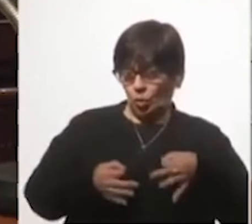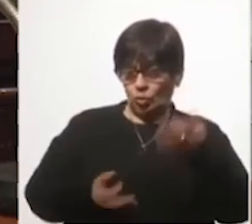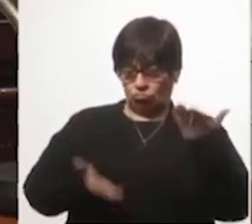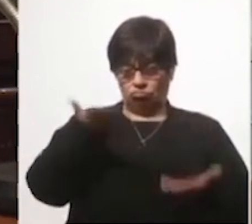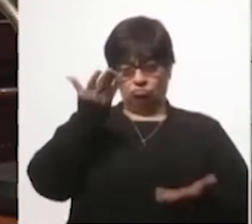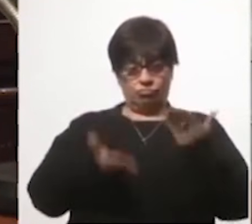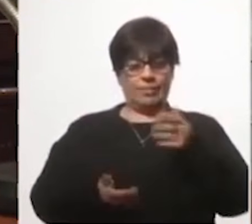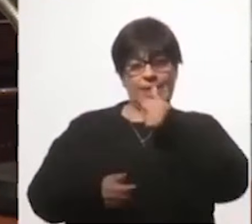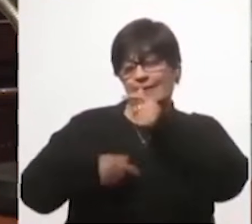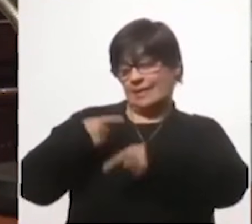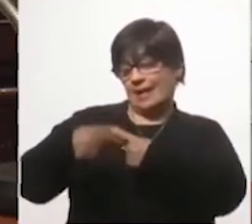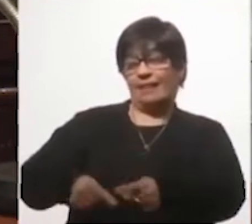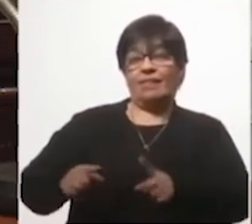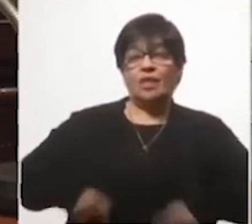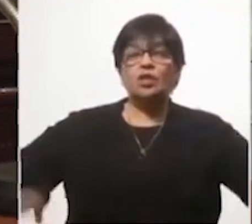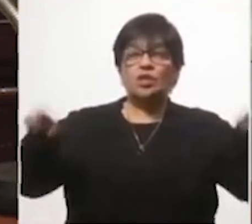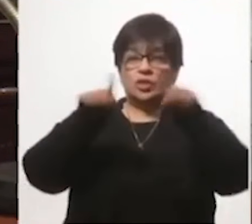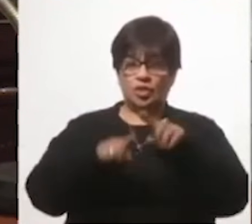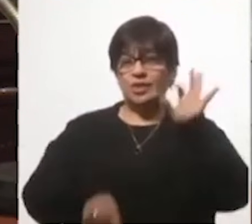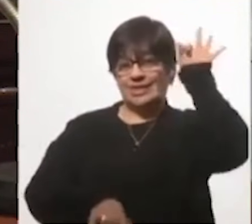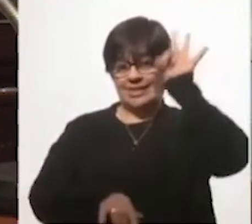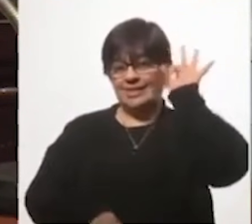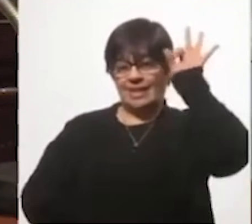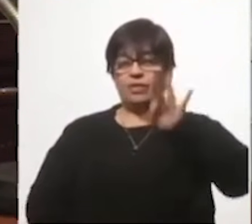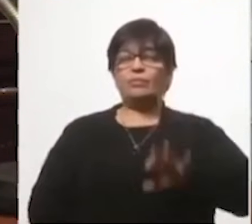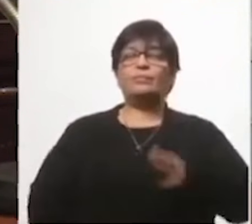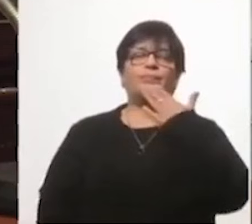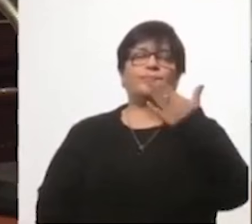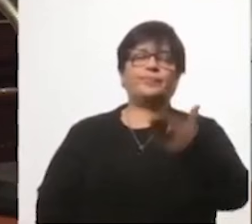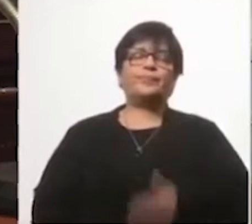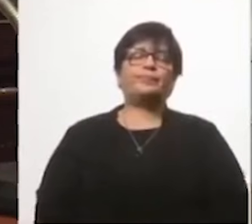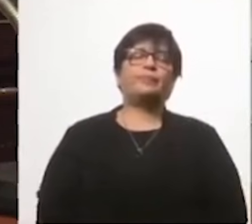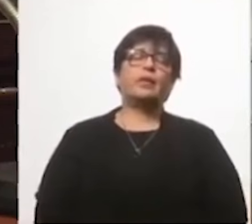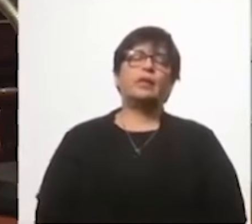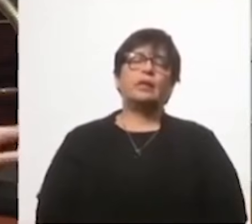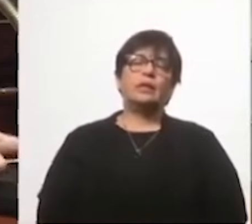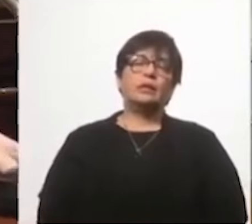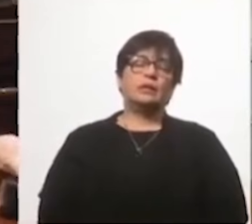a lo que es la tradición de este Senado de la República. Muchas gracias, señora Presidenta.